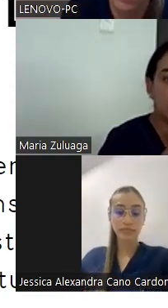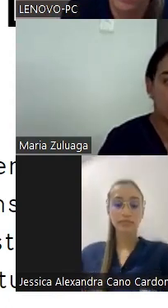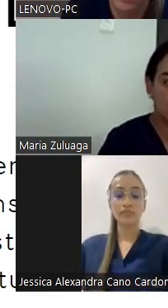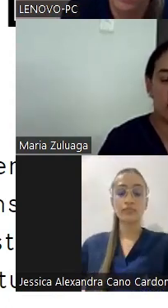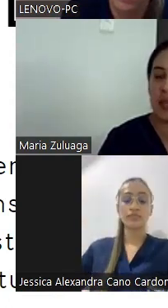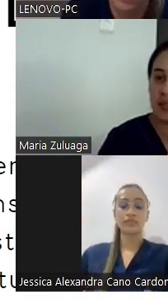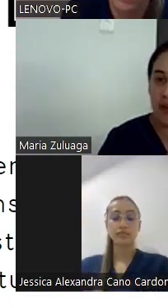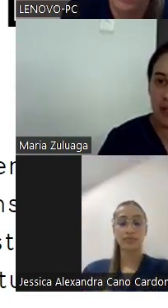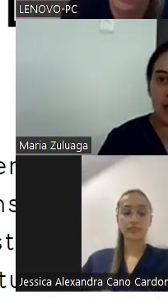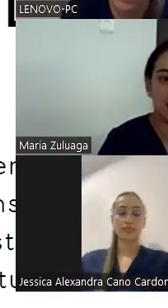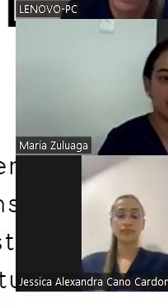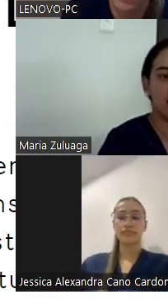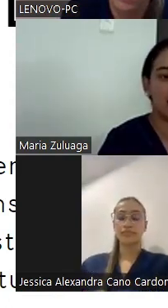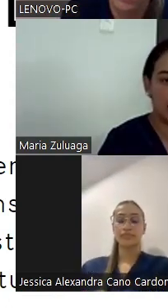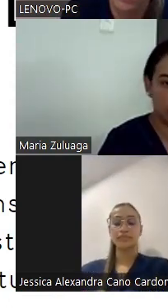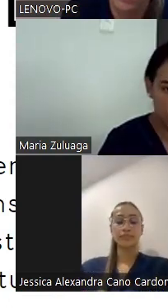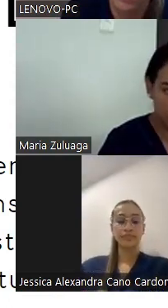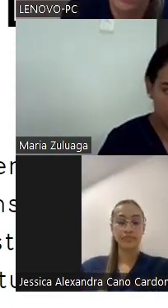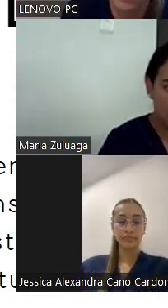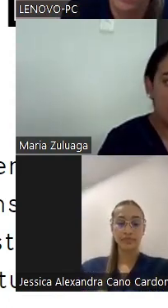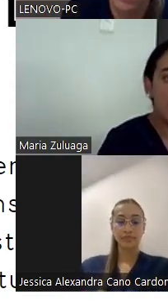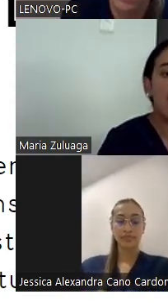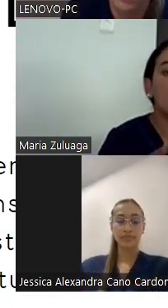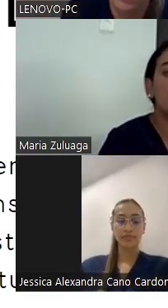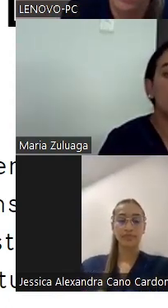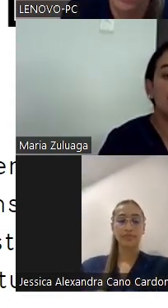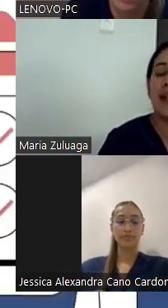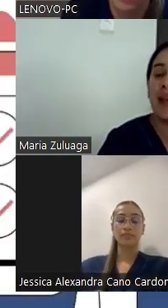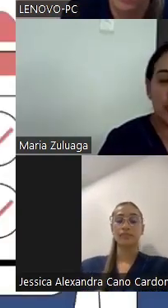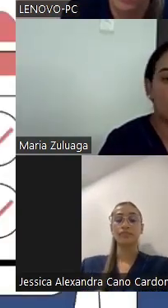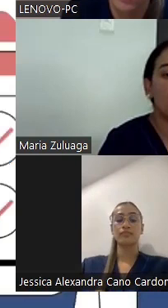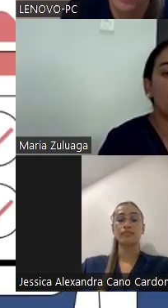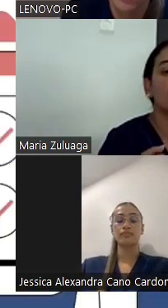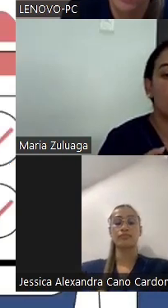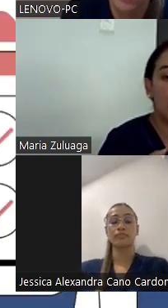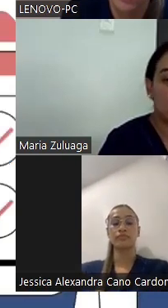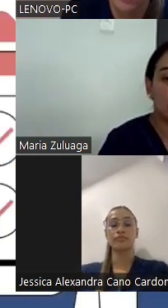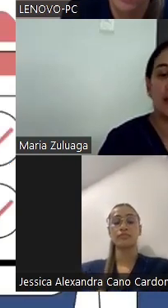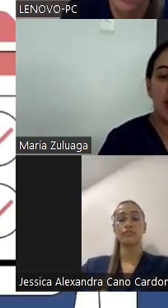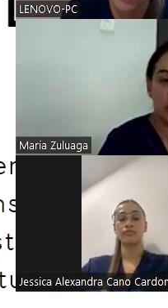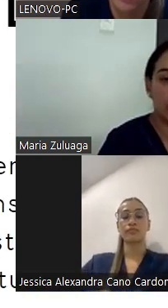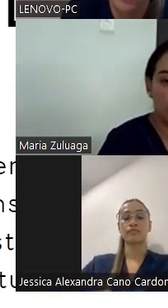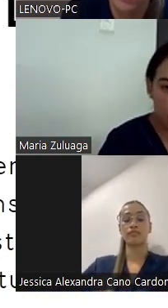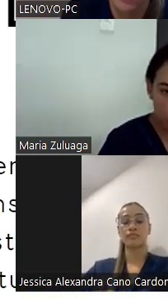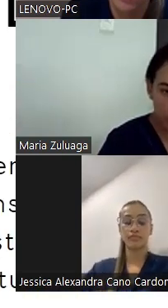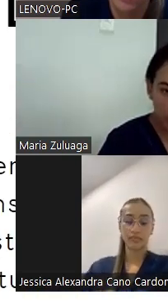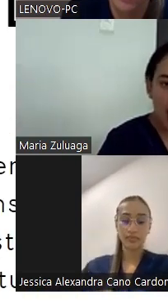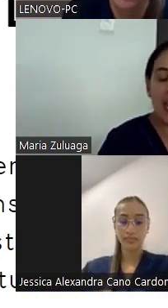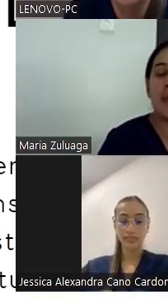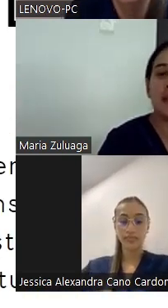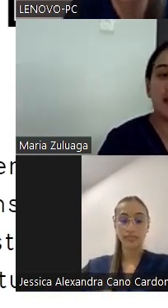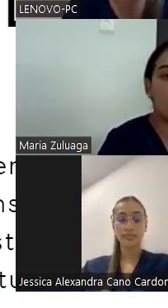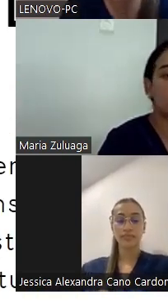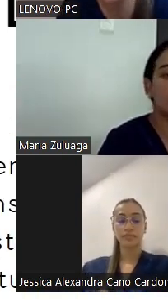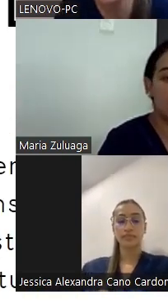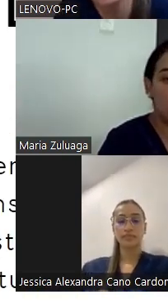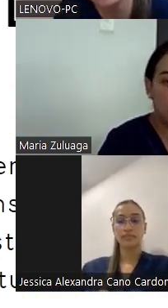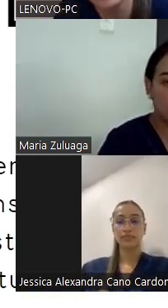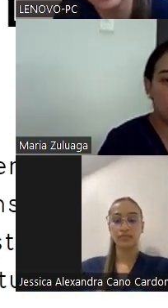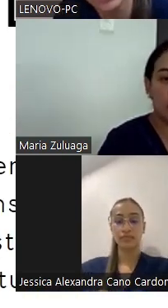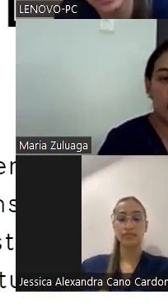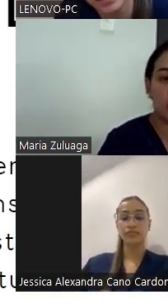las investigaciones establecidas en esta declaración. El comité tiene el derecho de controlar los ensayos en curso. El investigador